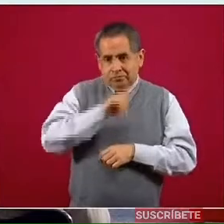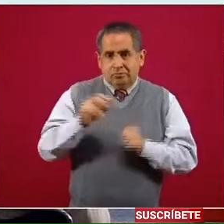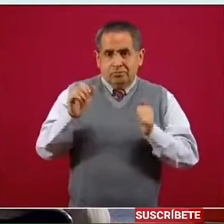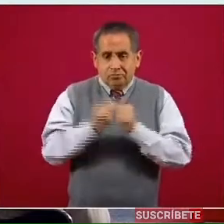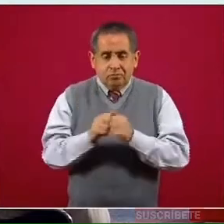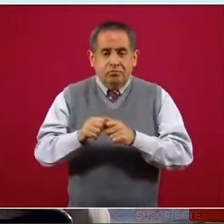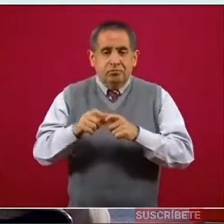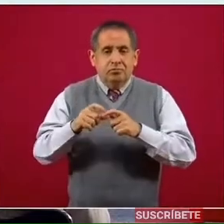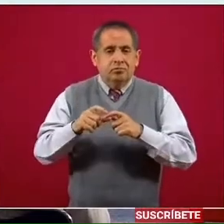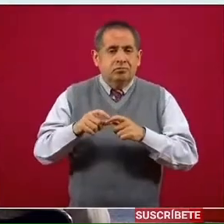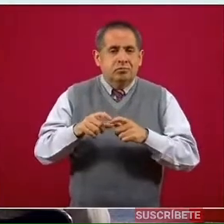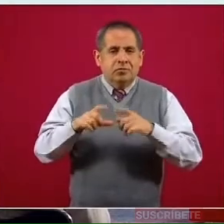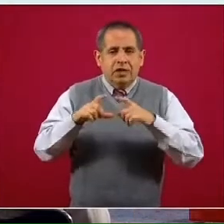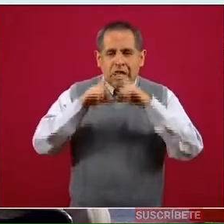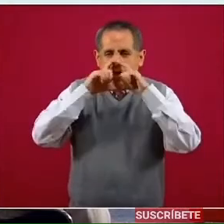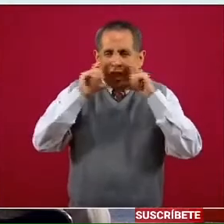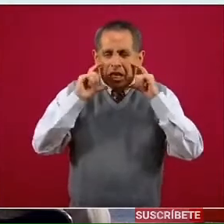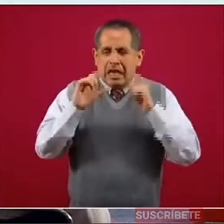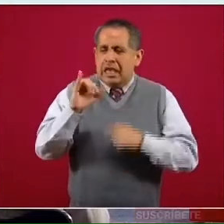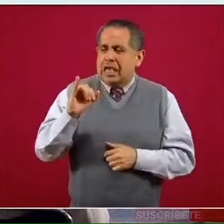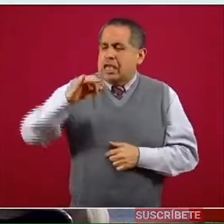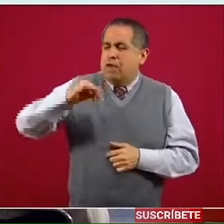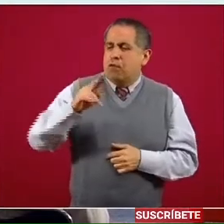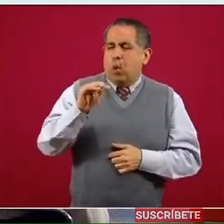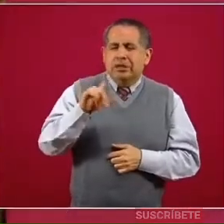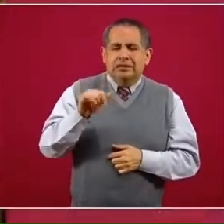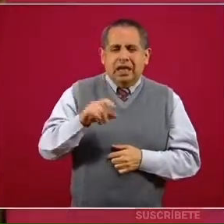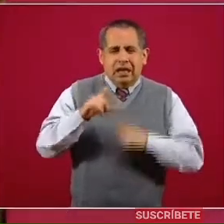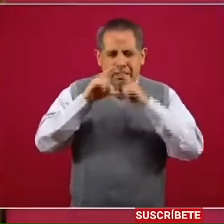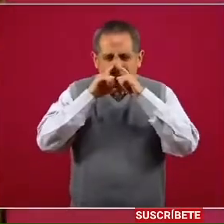con la influenza. Es seguro que va a haber temporada de